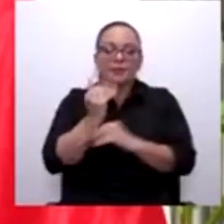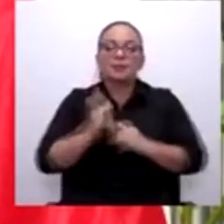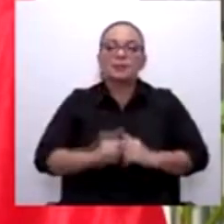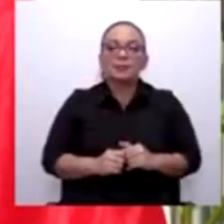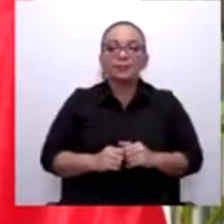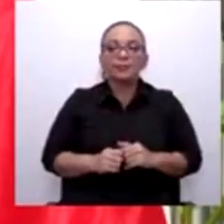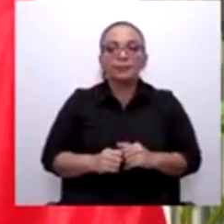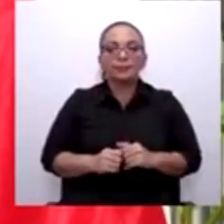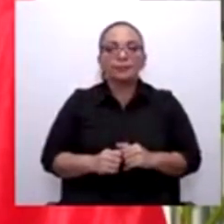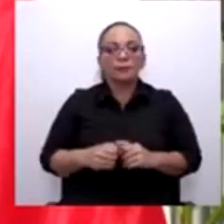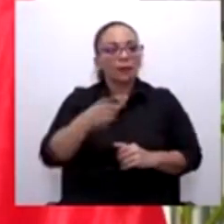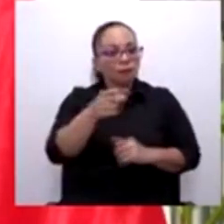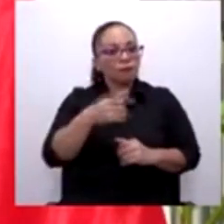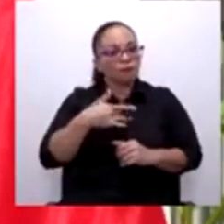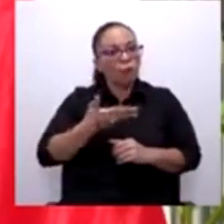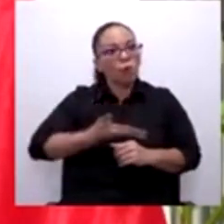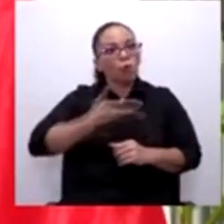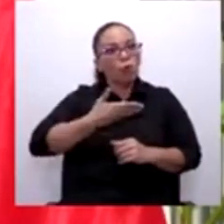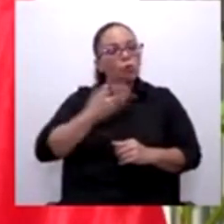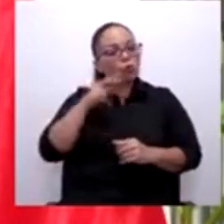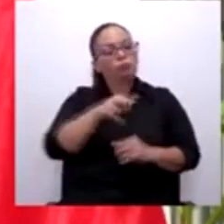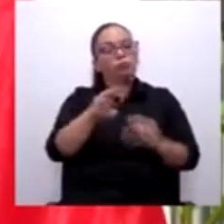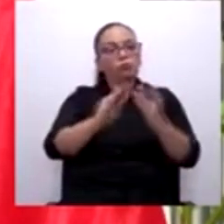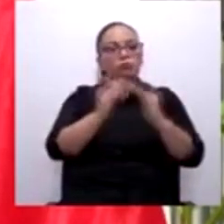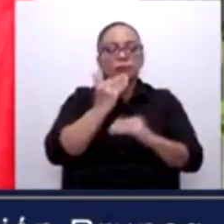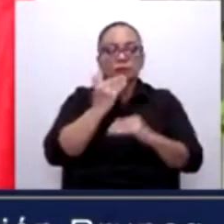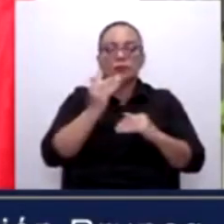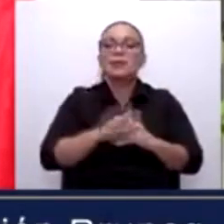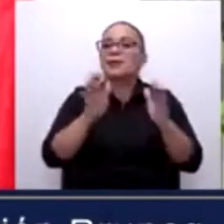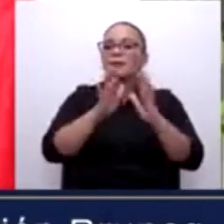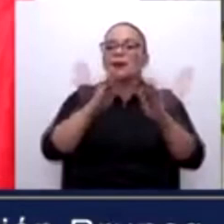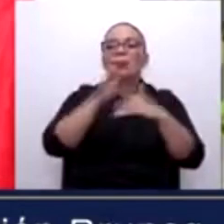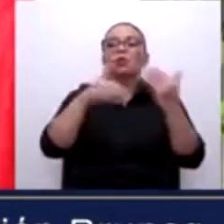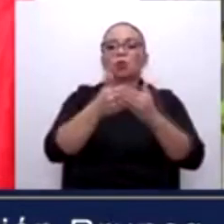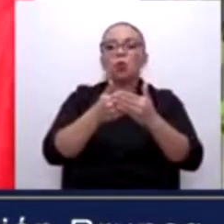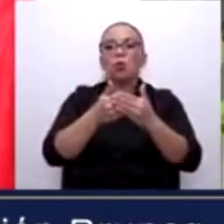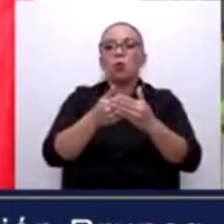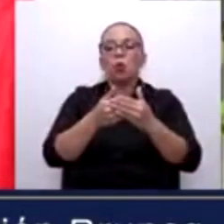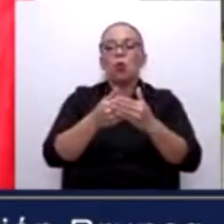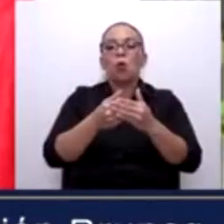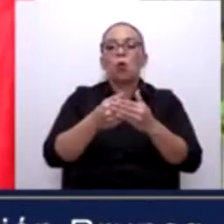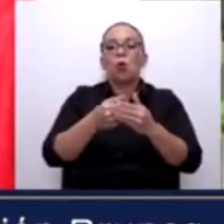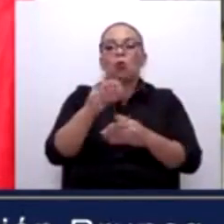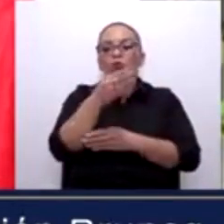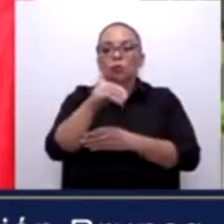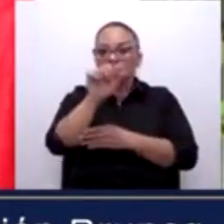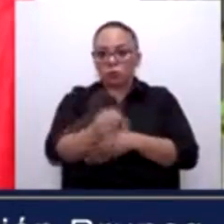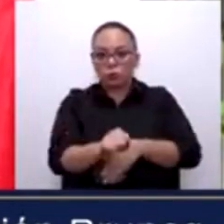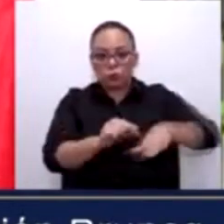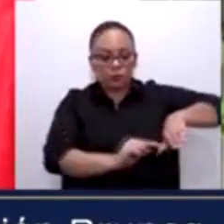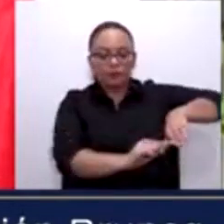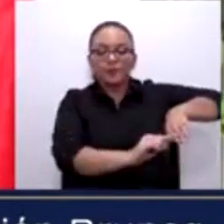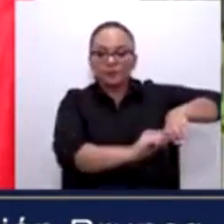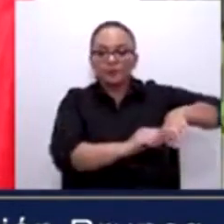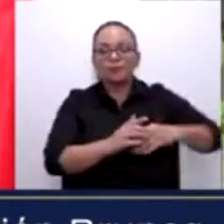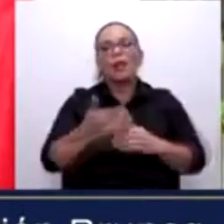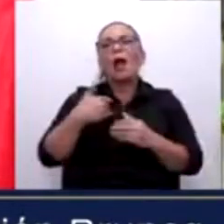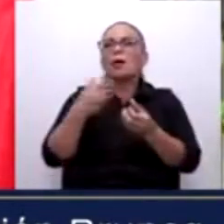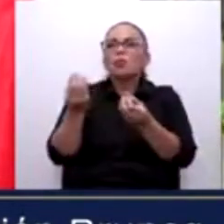dan tanto orgullo, y en general a la zona Brunca. Andan muchos mentirosos